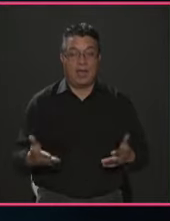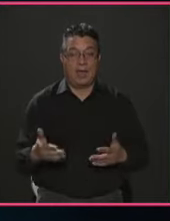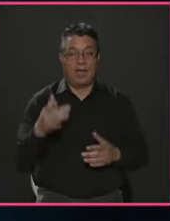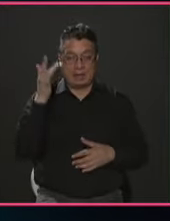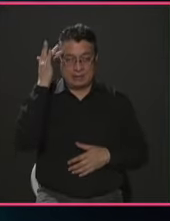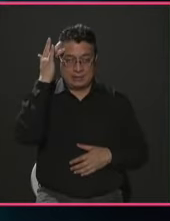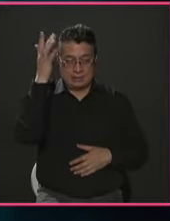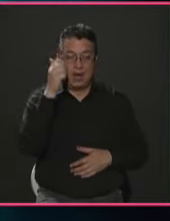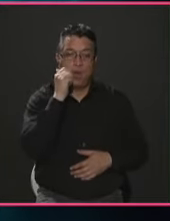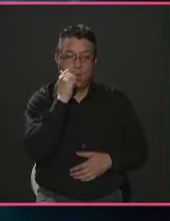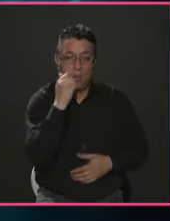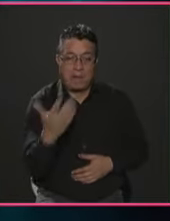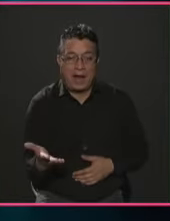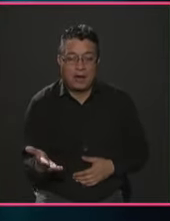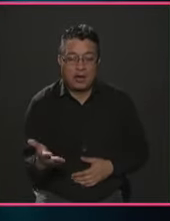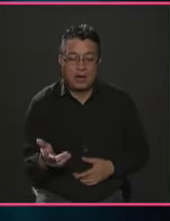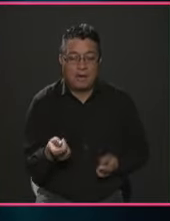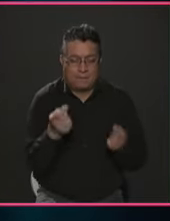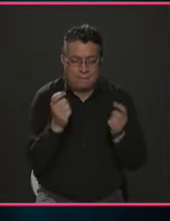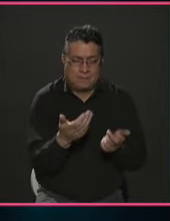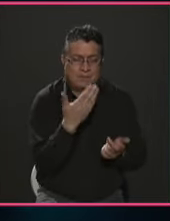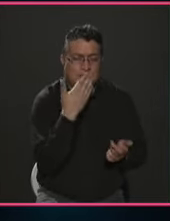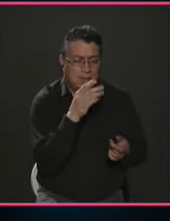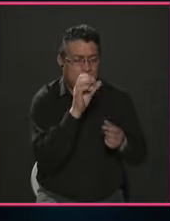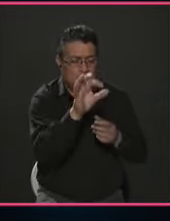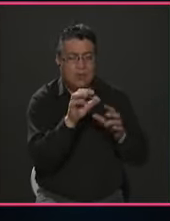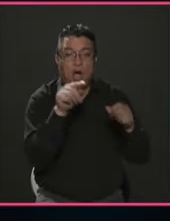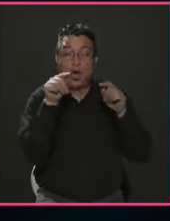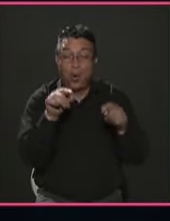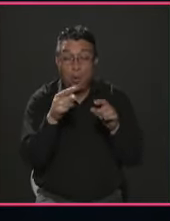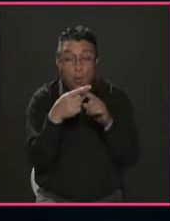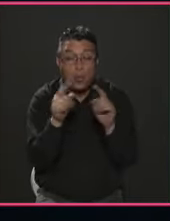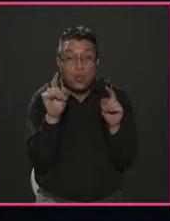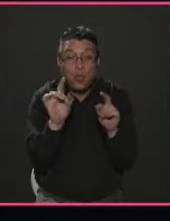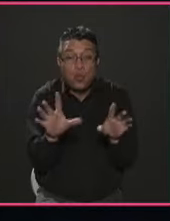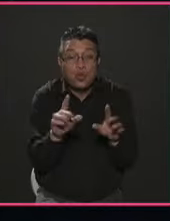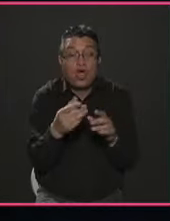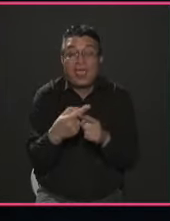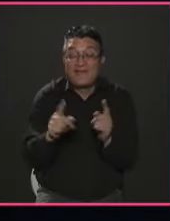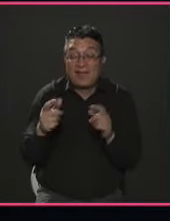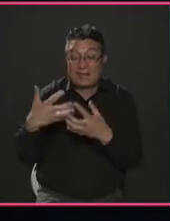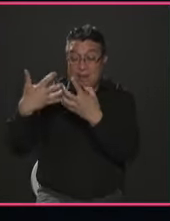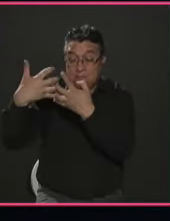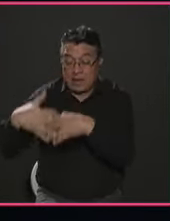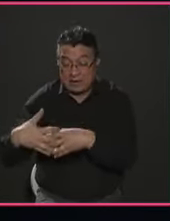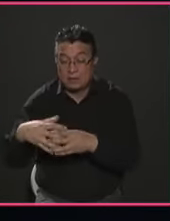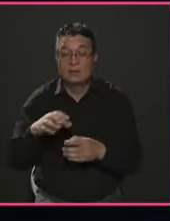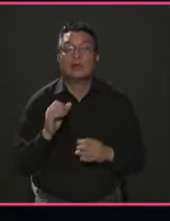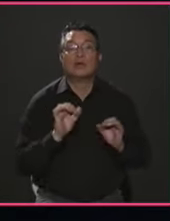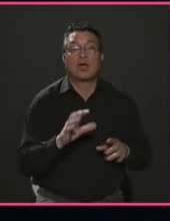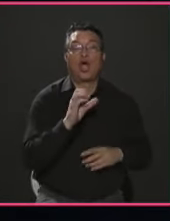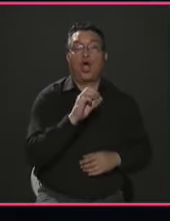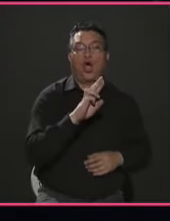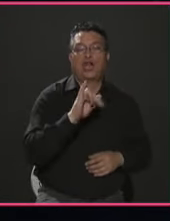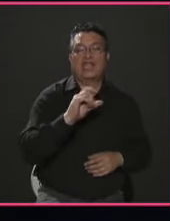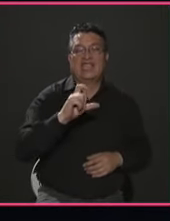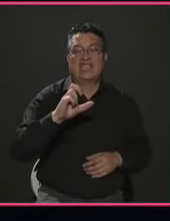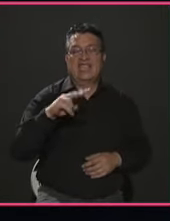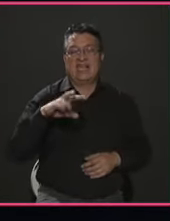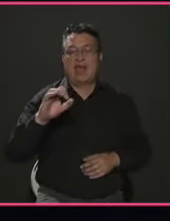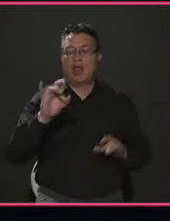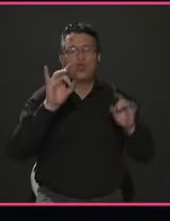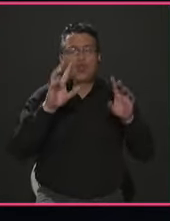es la hora de entender que lo único que diferente de lo que puede hacer una máquina es la originalidad y en esa